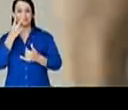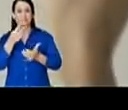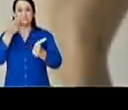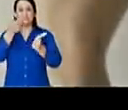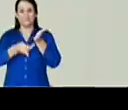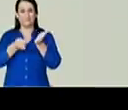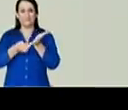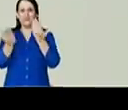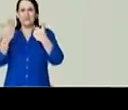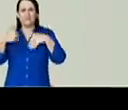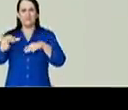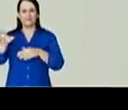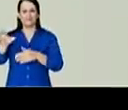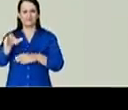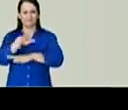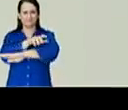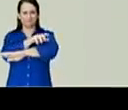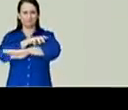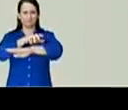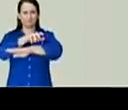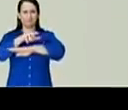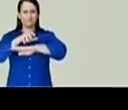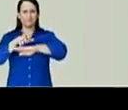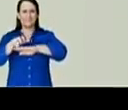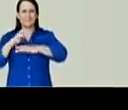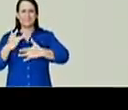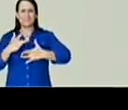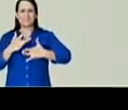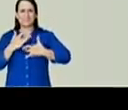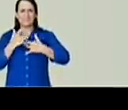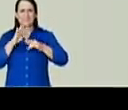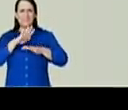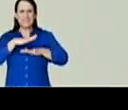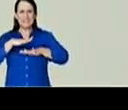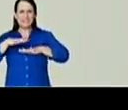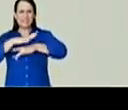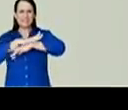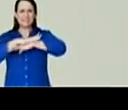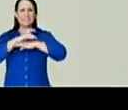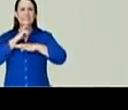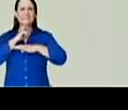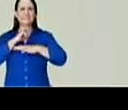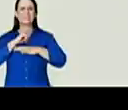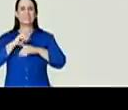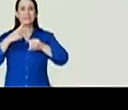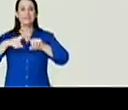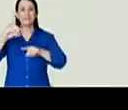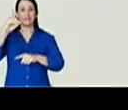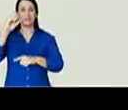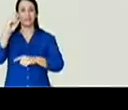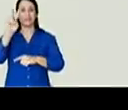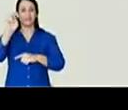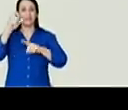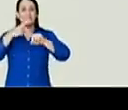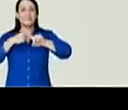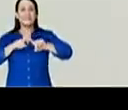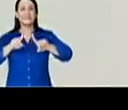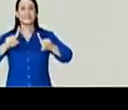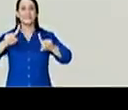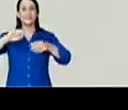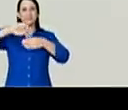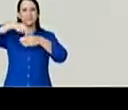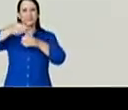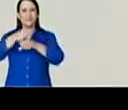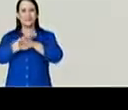mira lo que puede hacer el jabón común el jabón común puede resecar tu piel tough es diferente con un cuarto de crema humectante